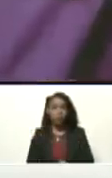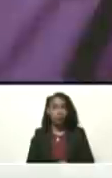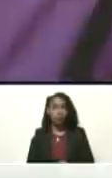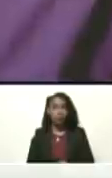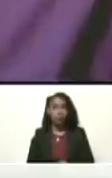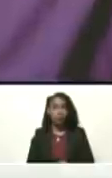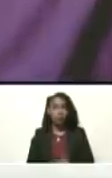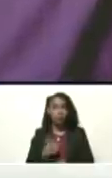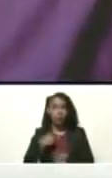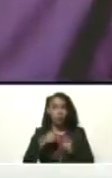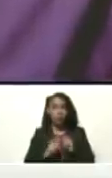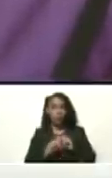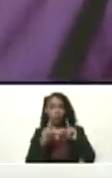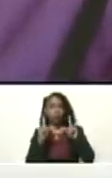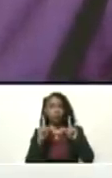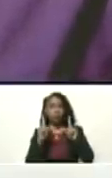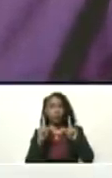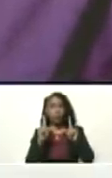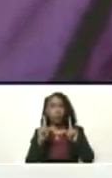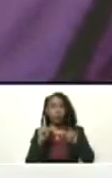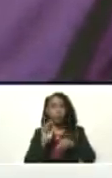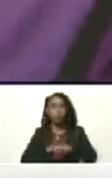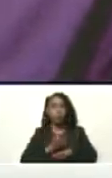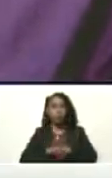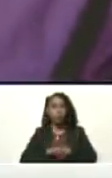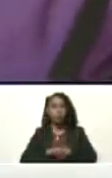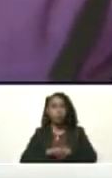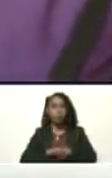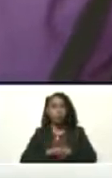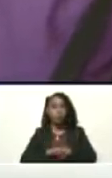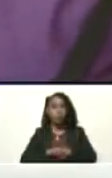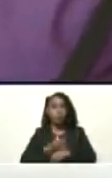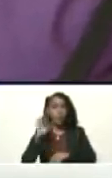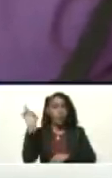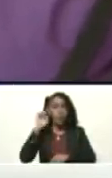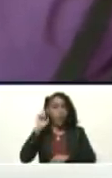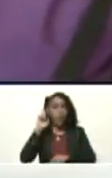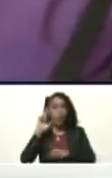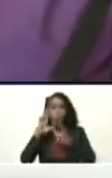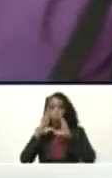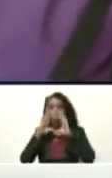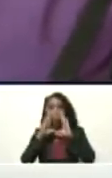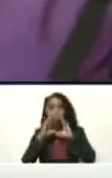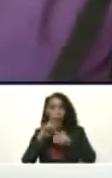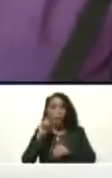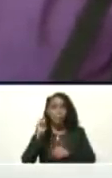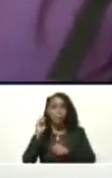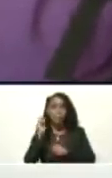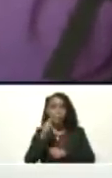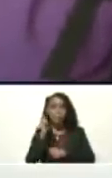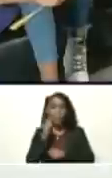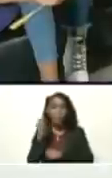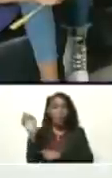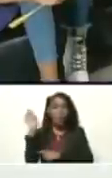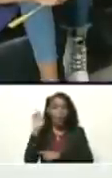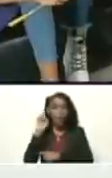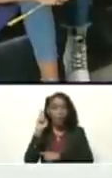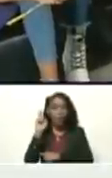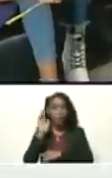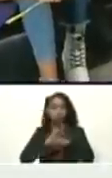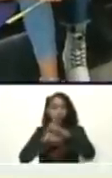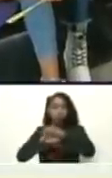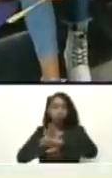Me impresionó mucho lo siguiente. Radio Perola, ping, ping, ping, Radio Perola informa.